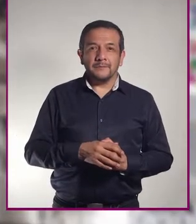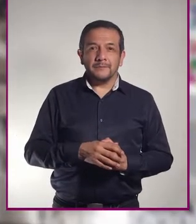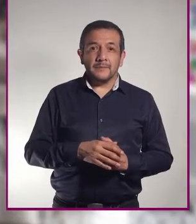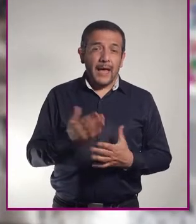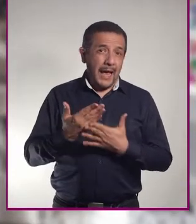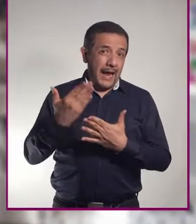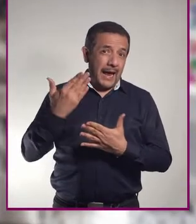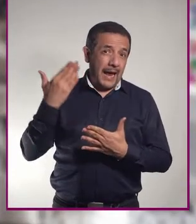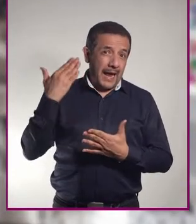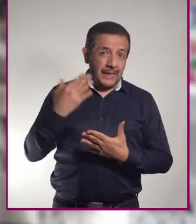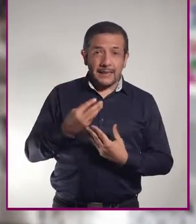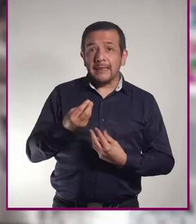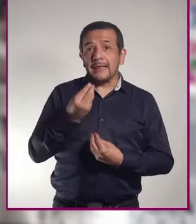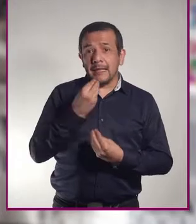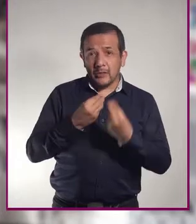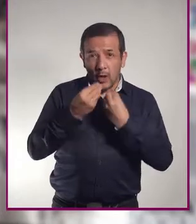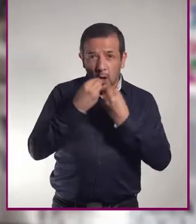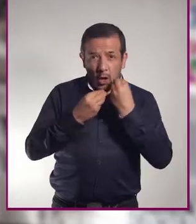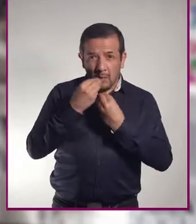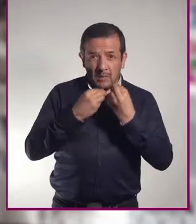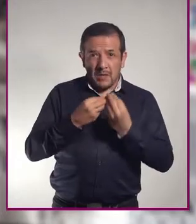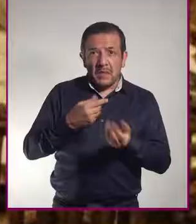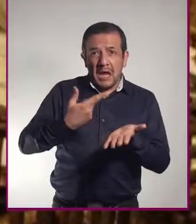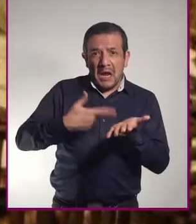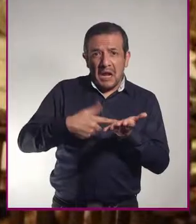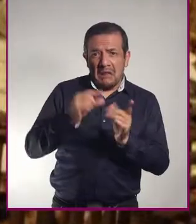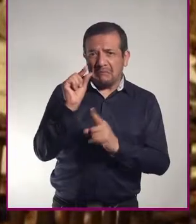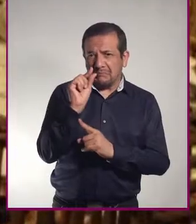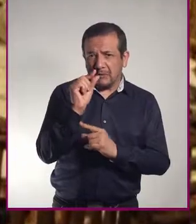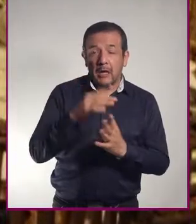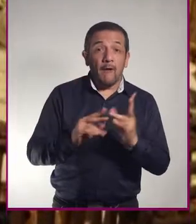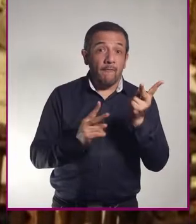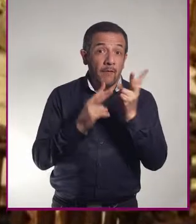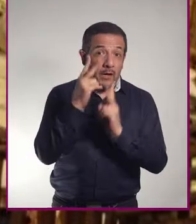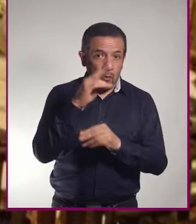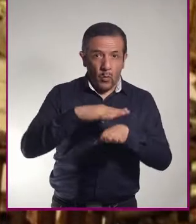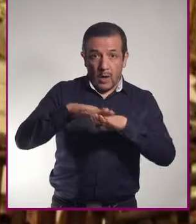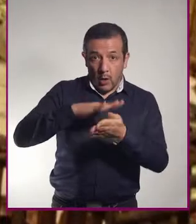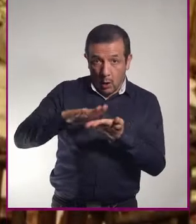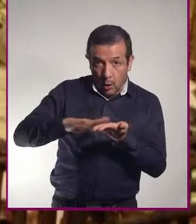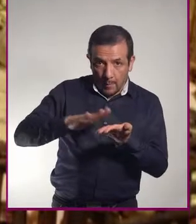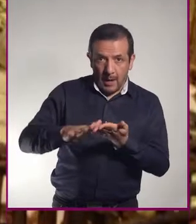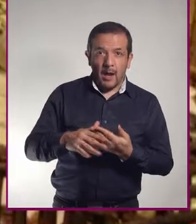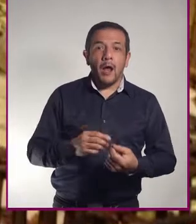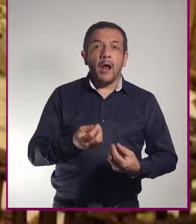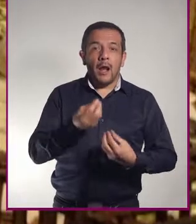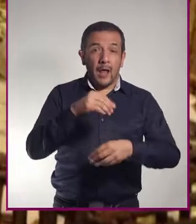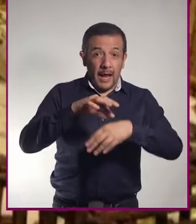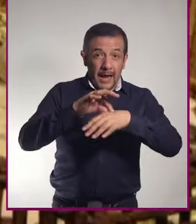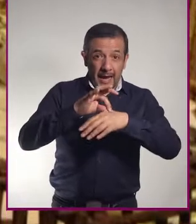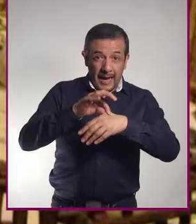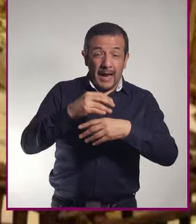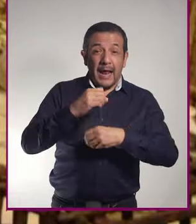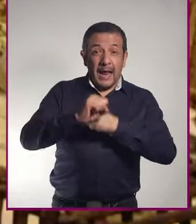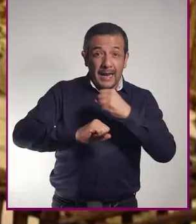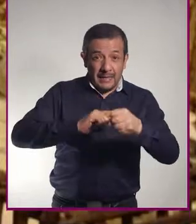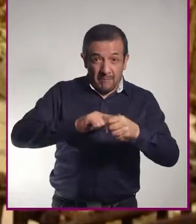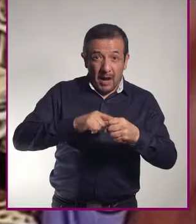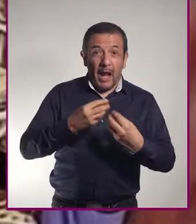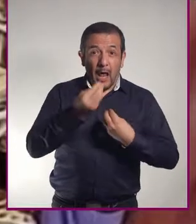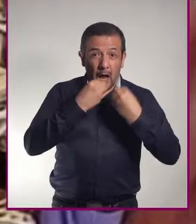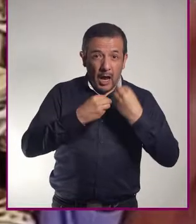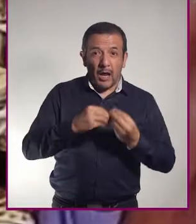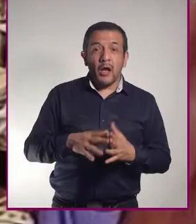Era una dieta con mucha variedad y pocas grasas. Comían verduras como el nopal, proteínas de animales que cazaban como armadillos,